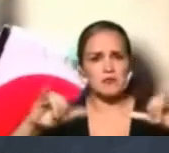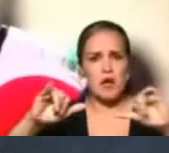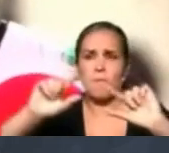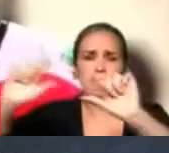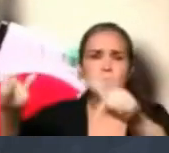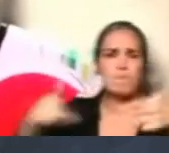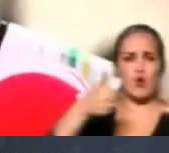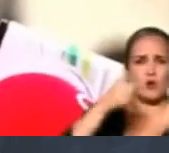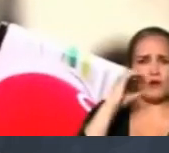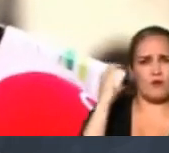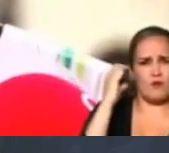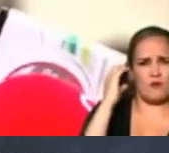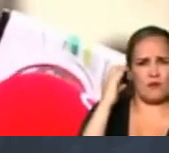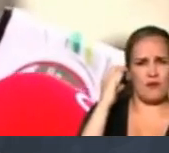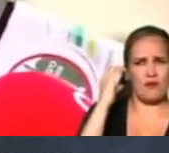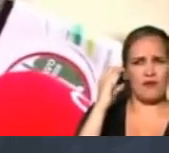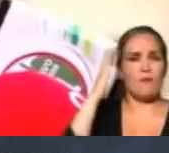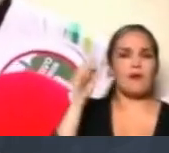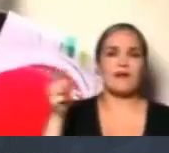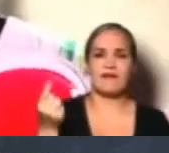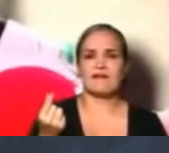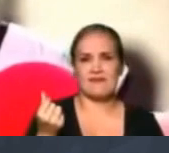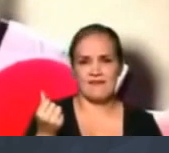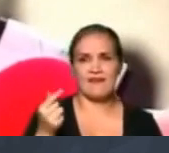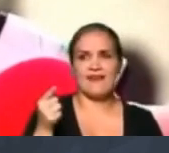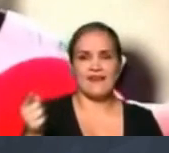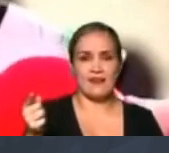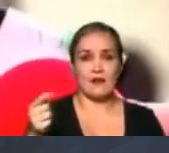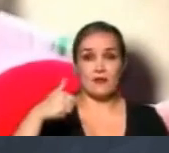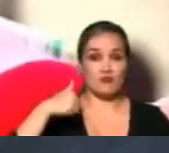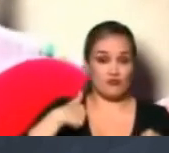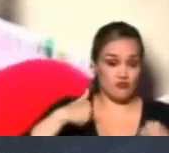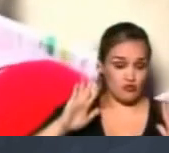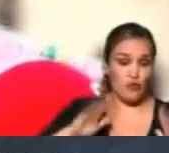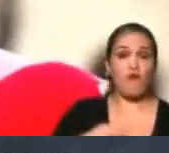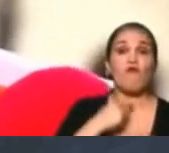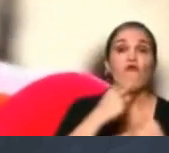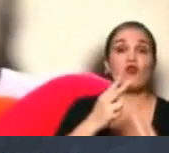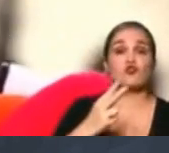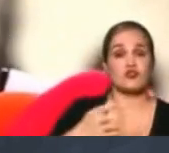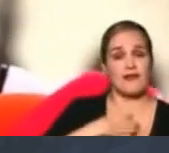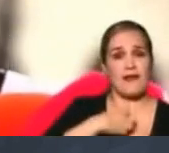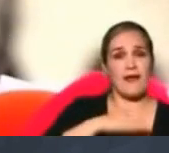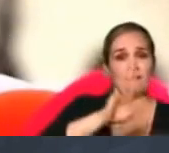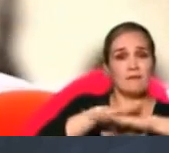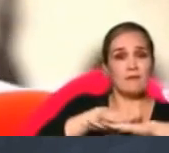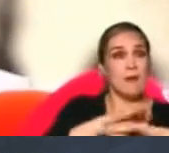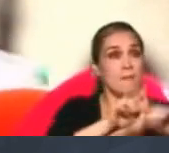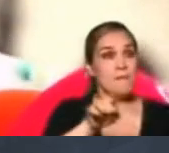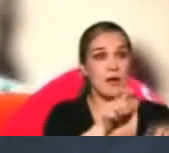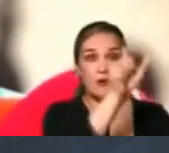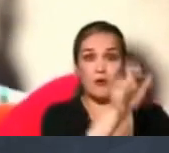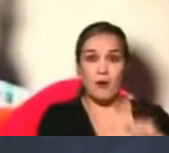y la burla tiene que ver con cuestiones de dinero, y yo levanto mi voz de protesta. Pero me dicen que ya tiene el reemplazo de la ministra, que es un